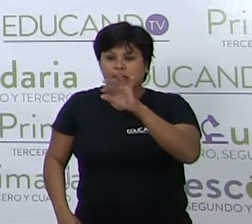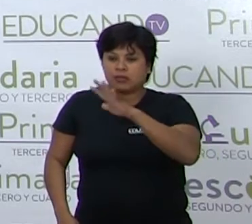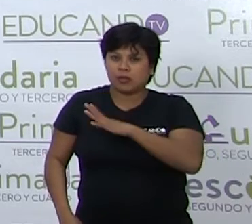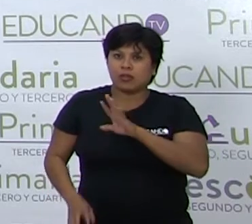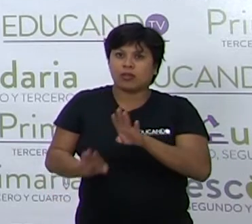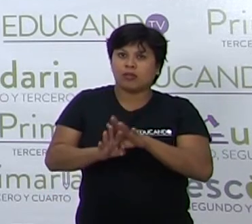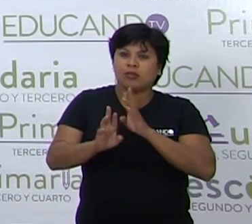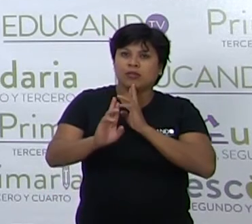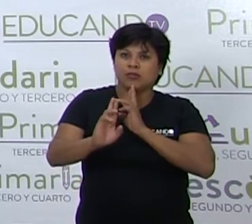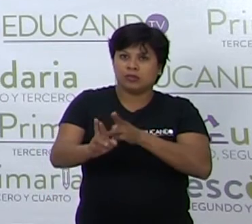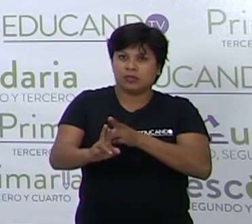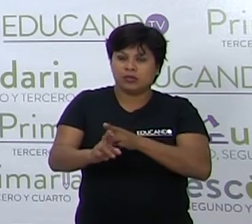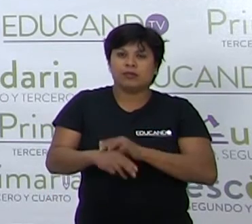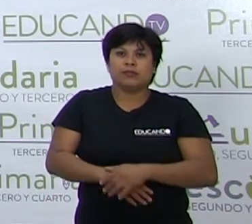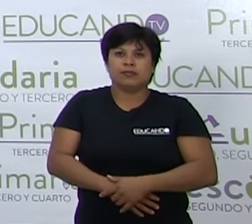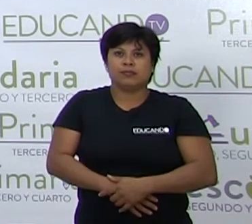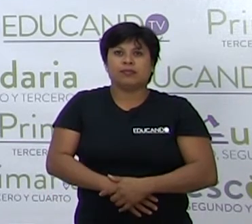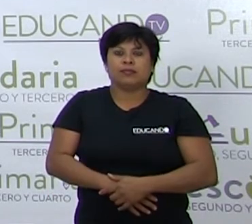ahí.